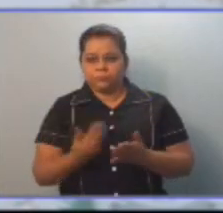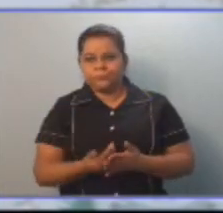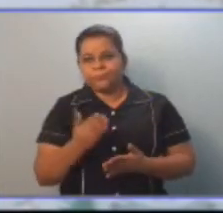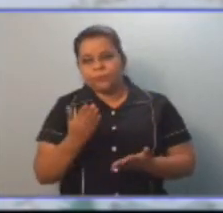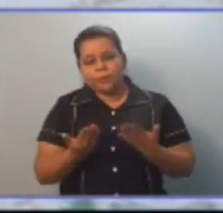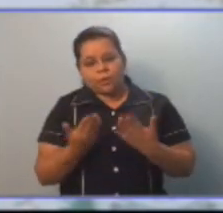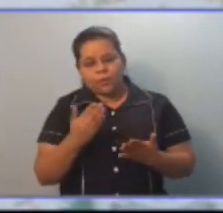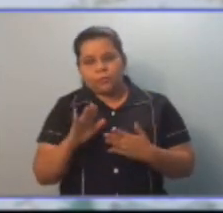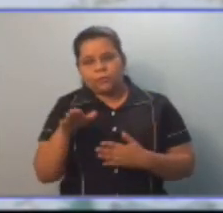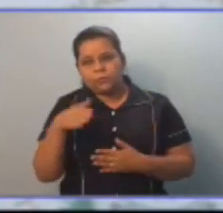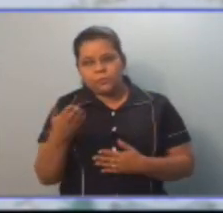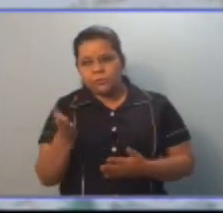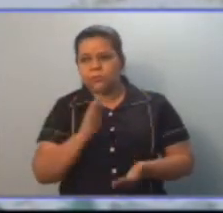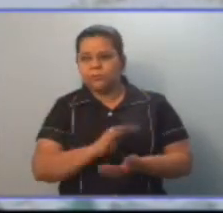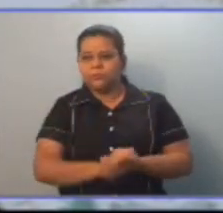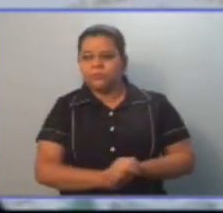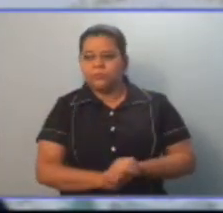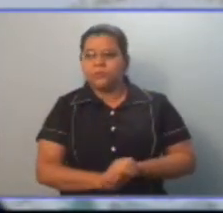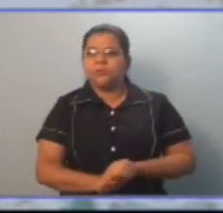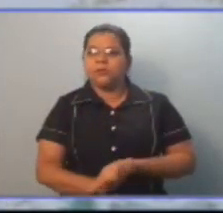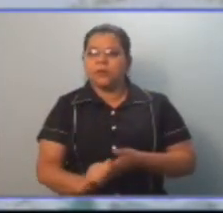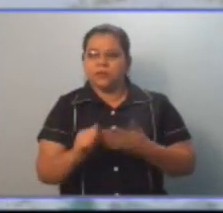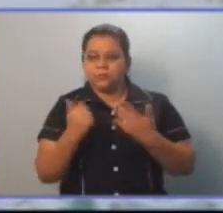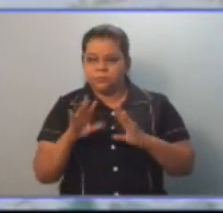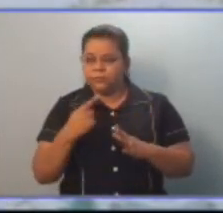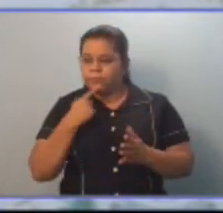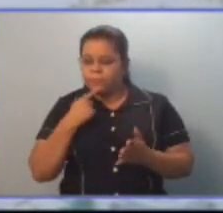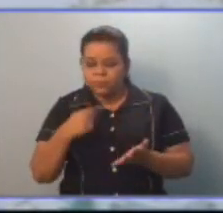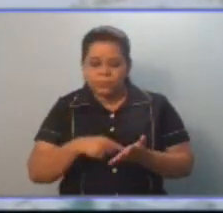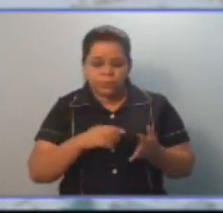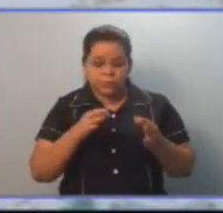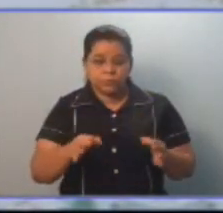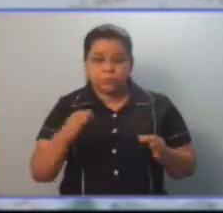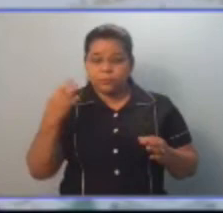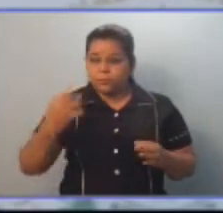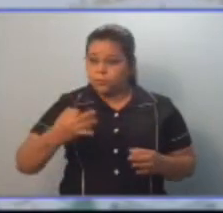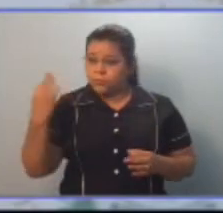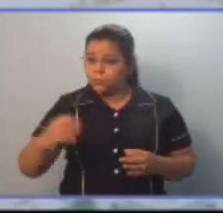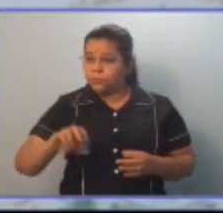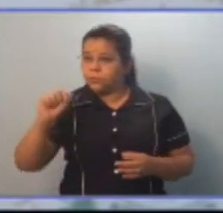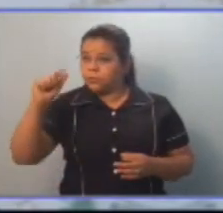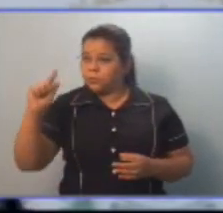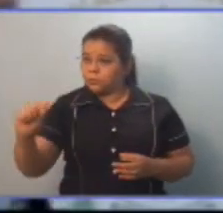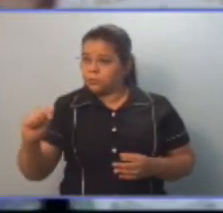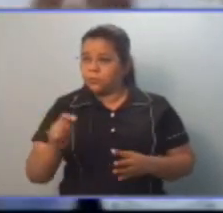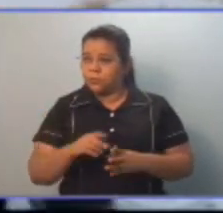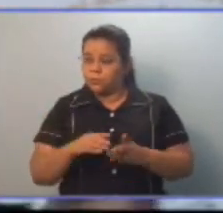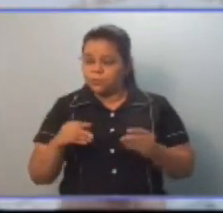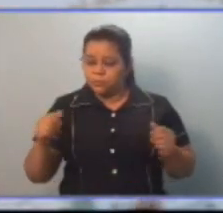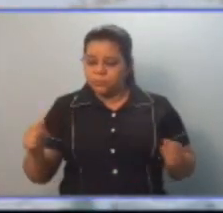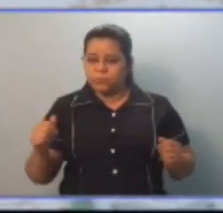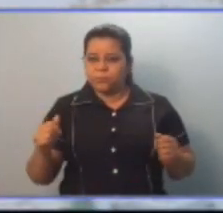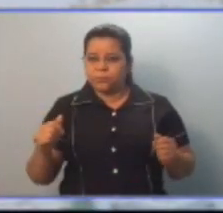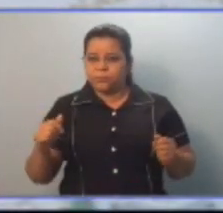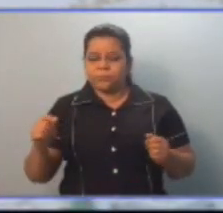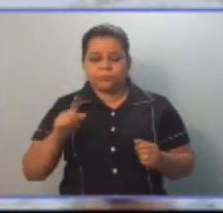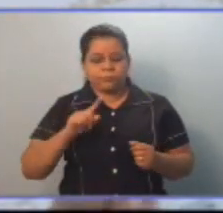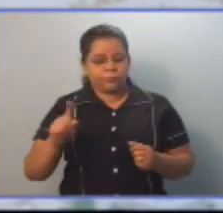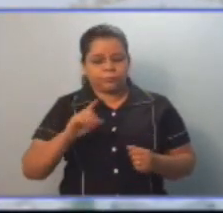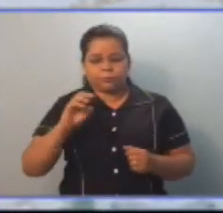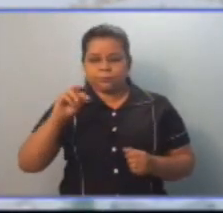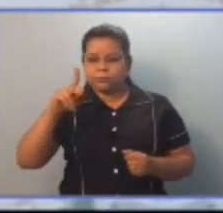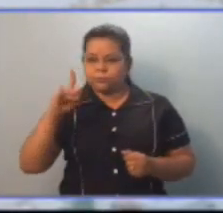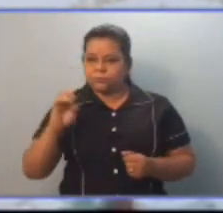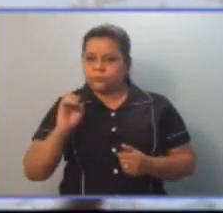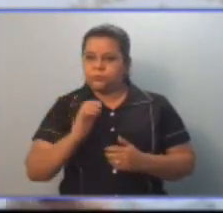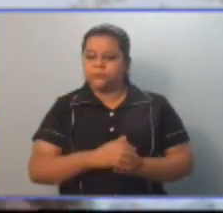veces si se presenta una demanda debe ser la Sala la que resuelva y no la Corte en